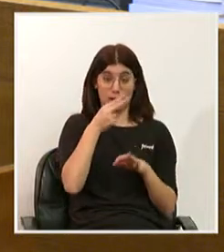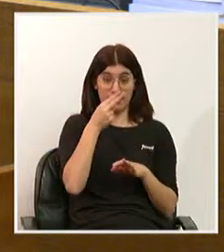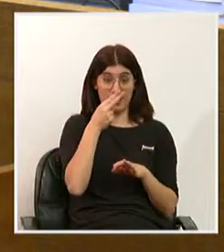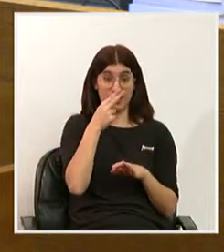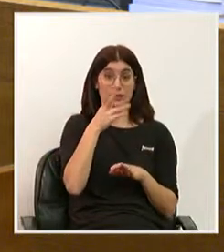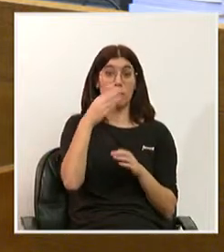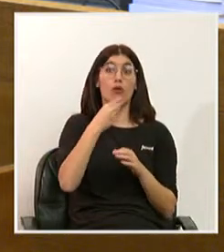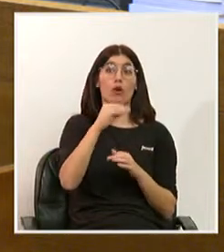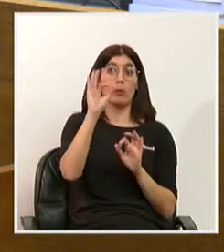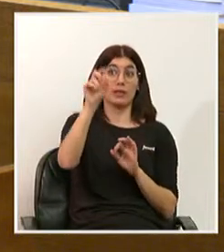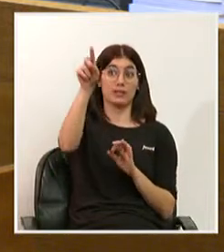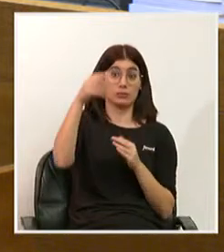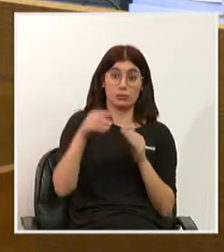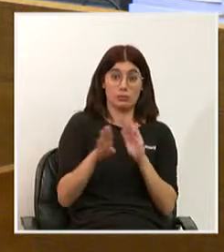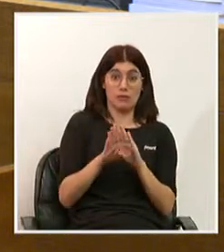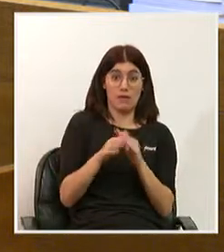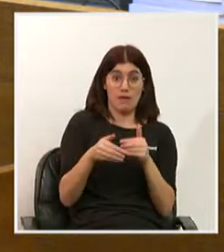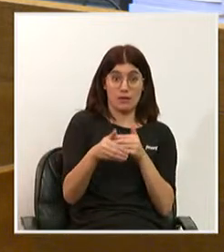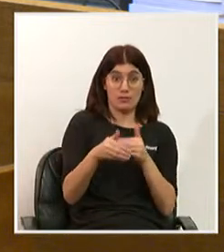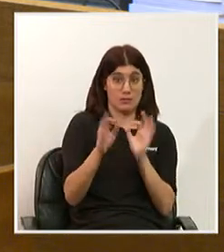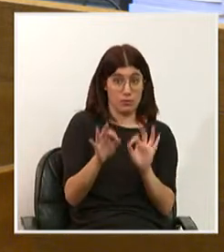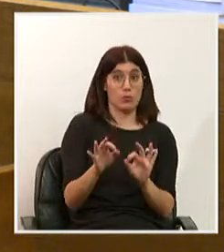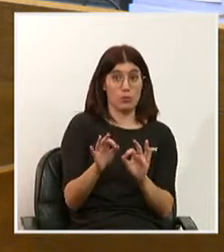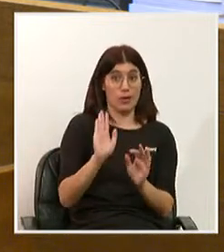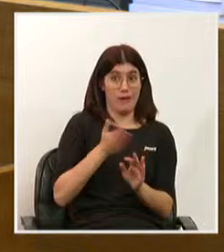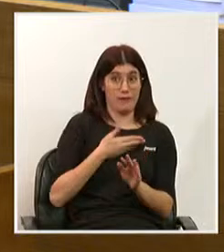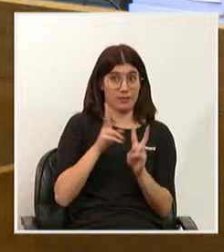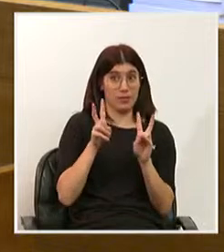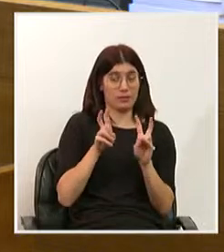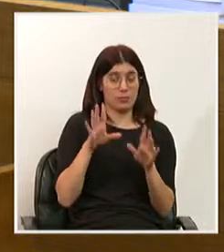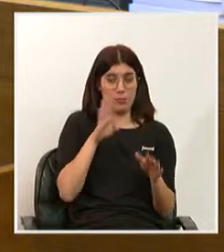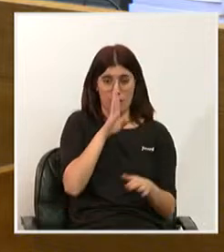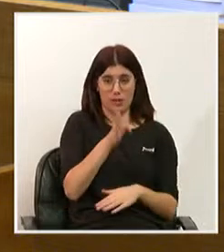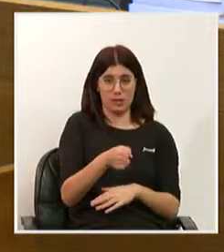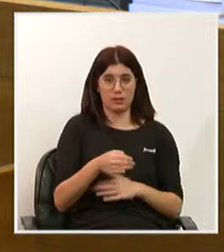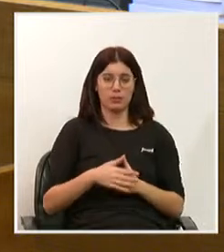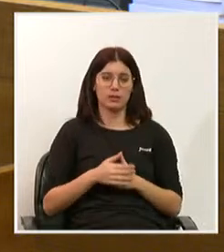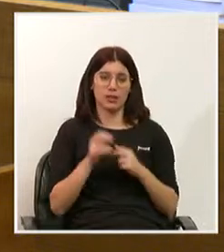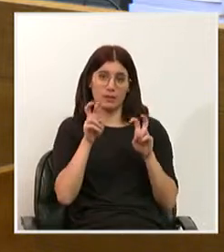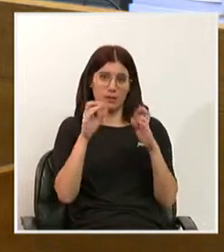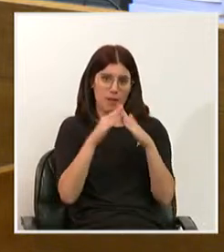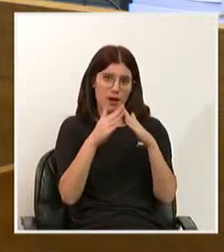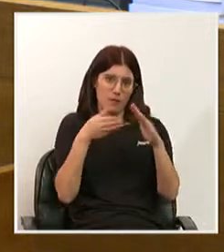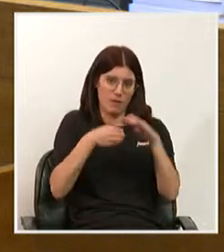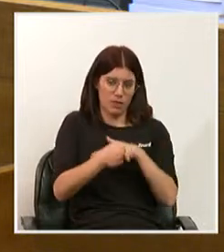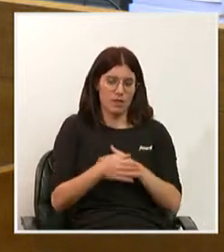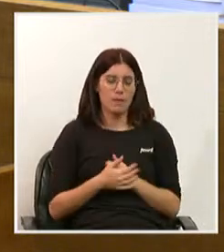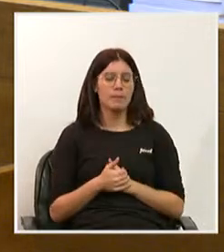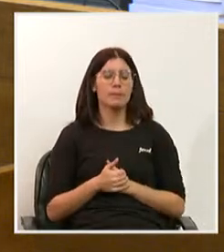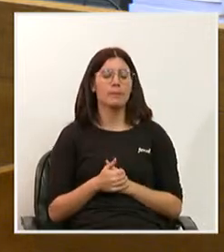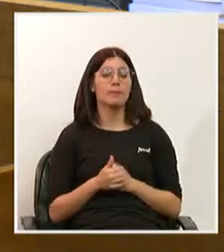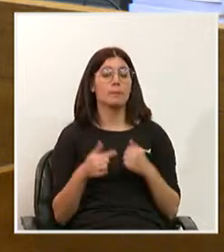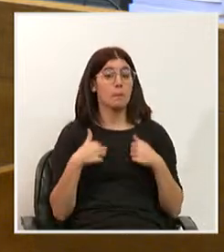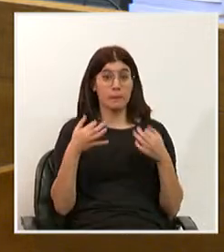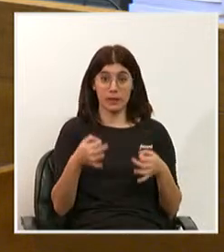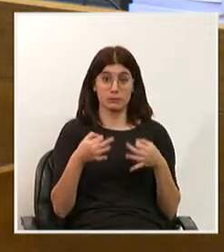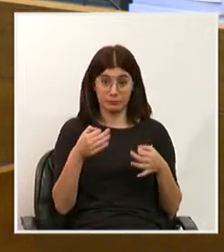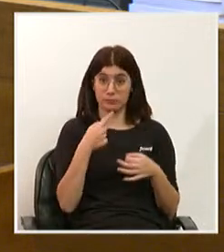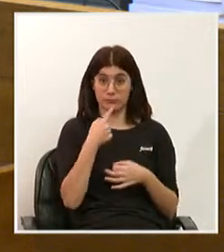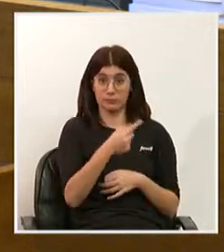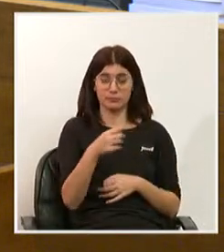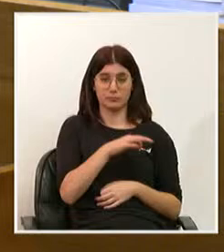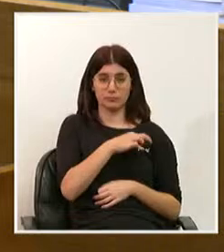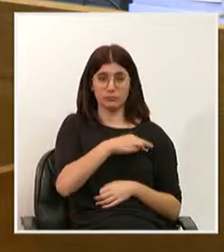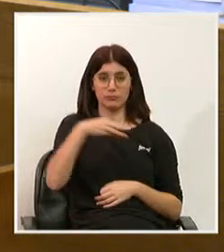son y que dentro de muy poco tiempo estoy seguro les va a afectar directamente como es el tema de la vivienda siempre hemos dicho señor monp